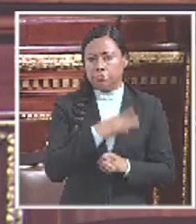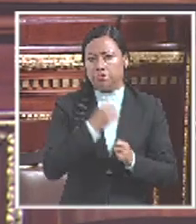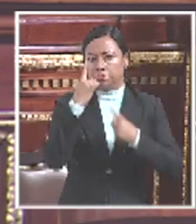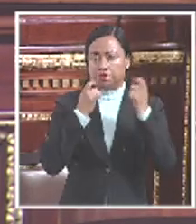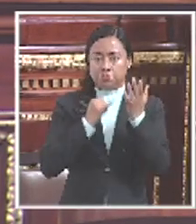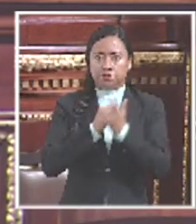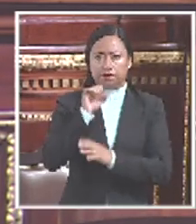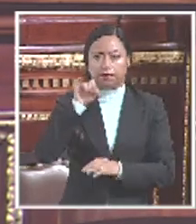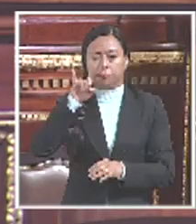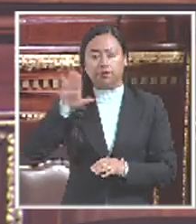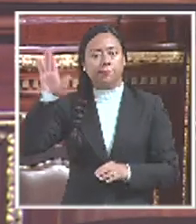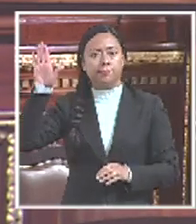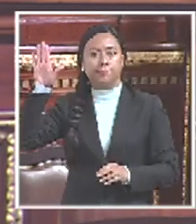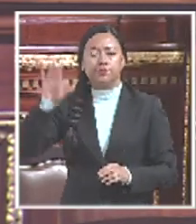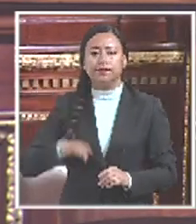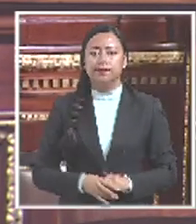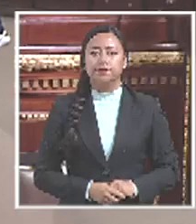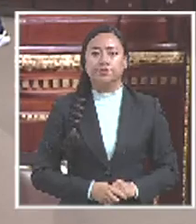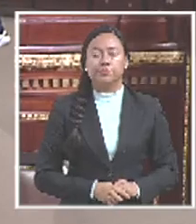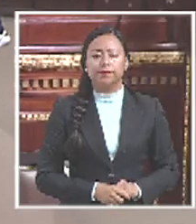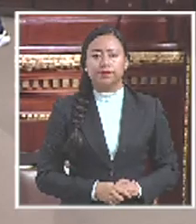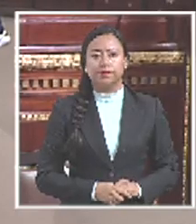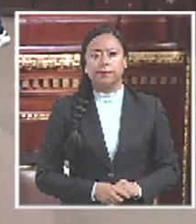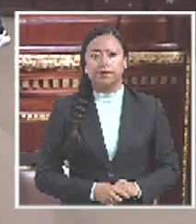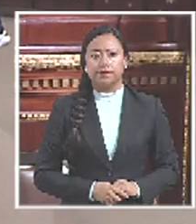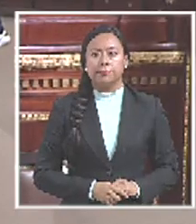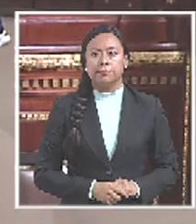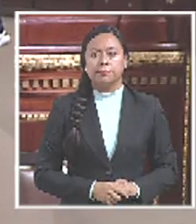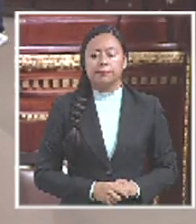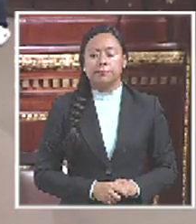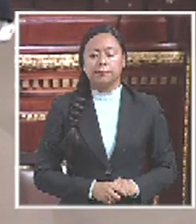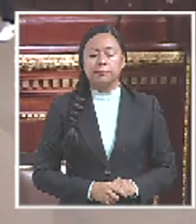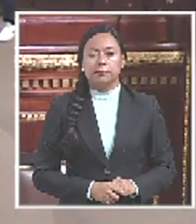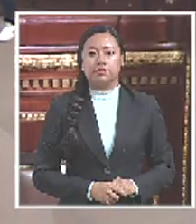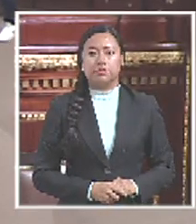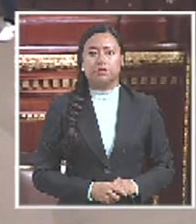afirmativa, sírvanse manifestarlo levantando la mano.